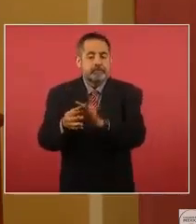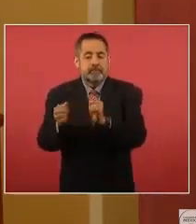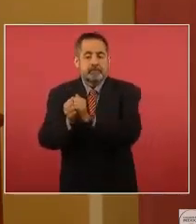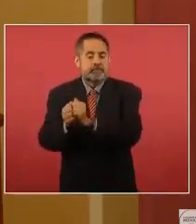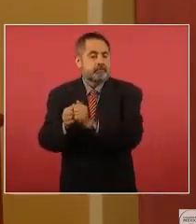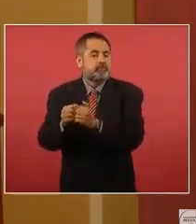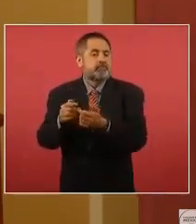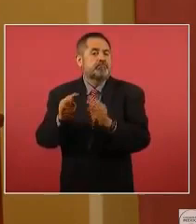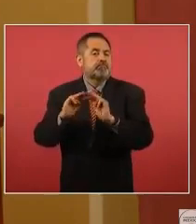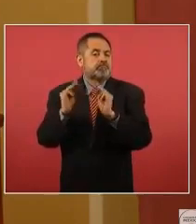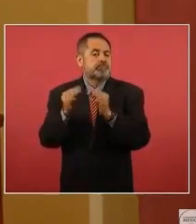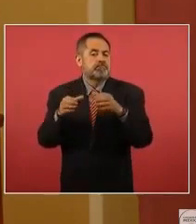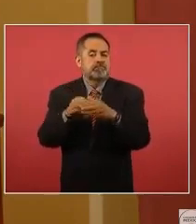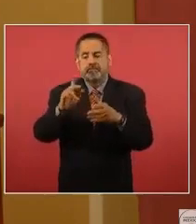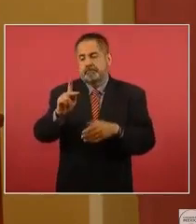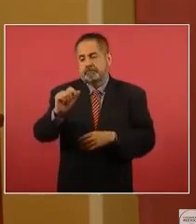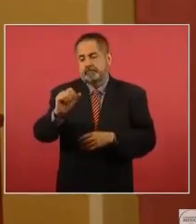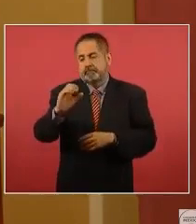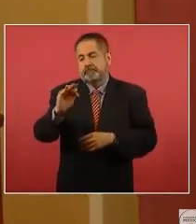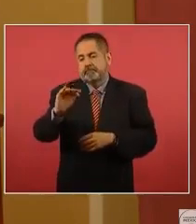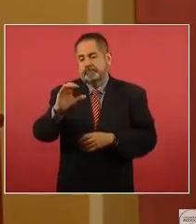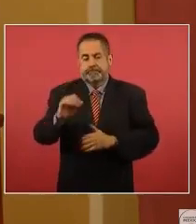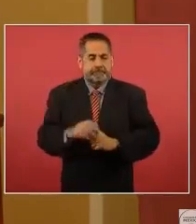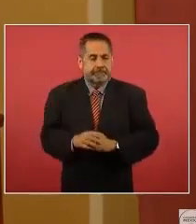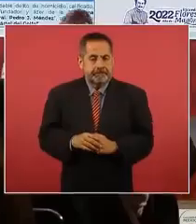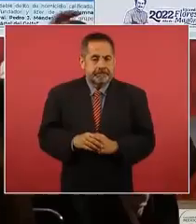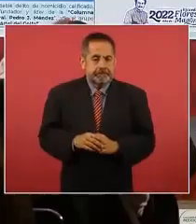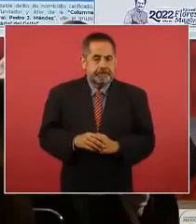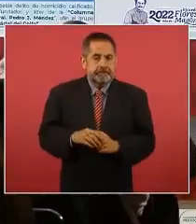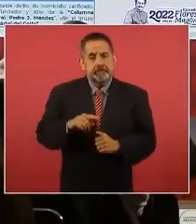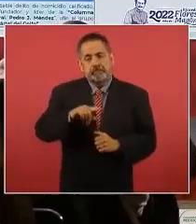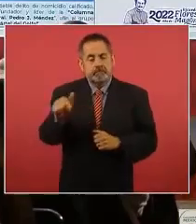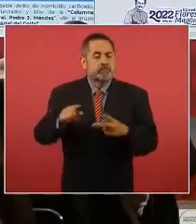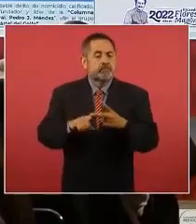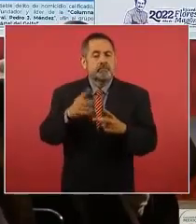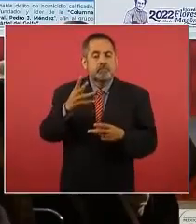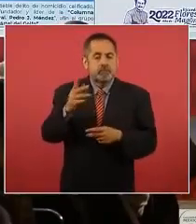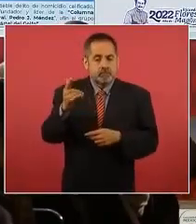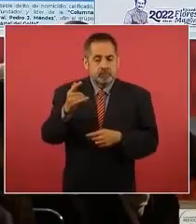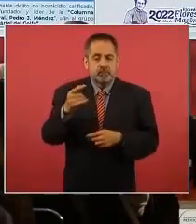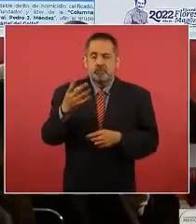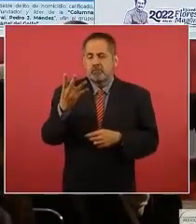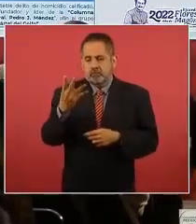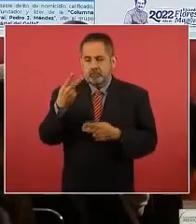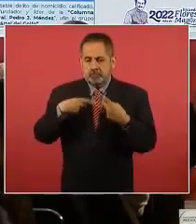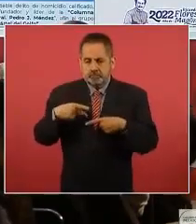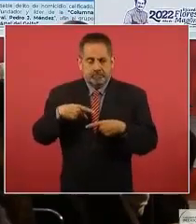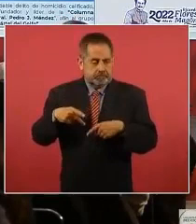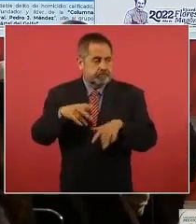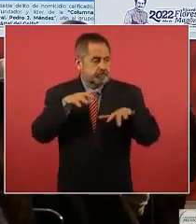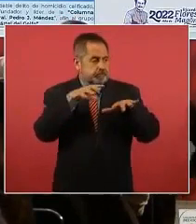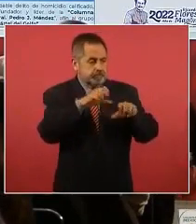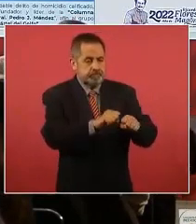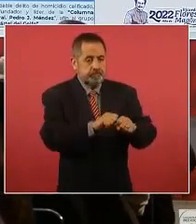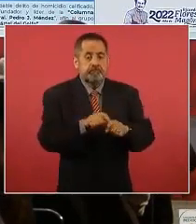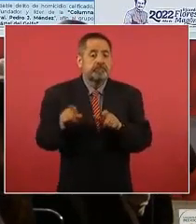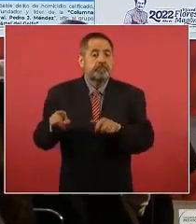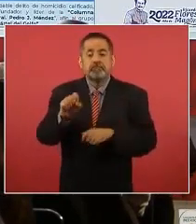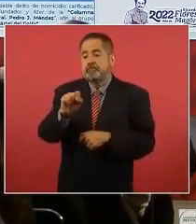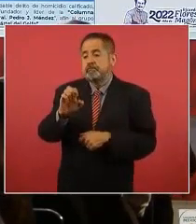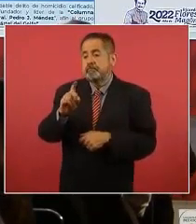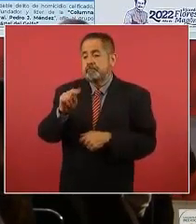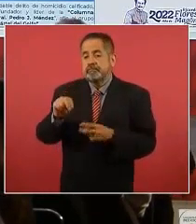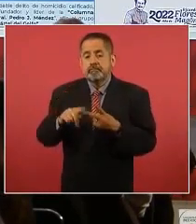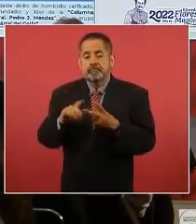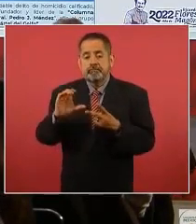el día 27 de junio cuatro personas más también por la sedena por guardia nacional y